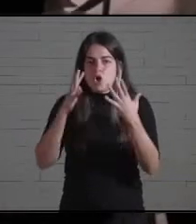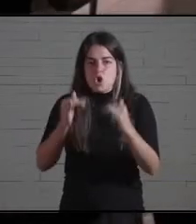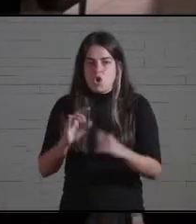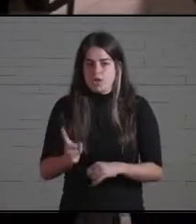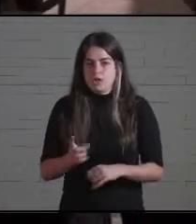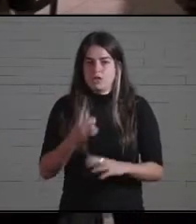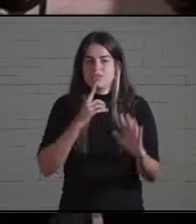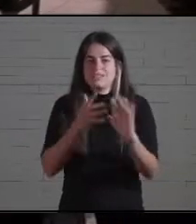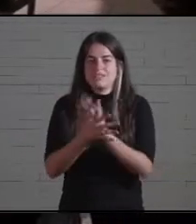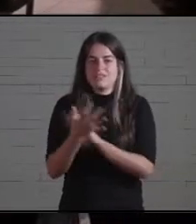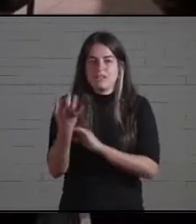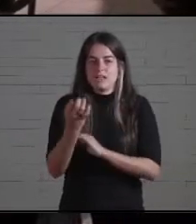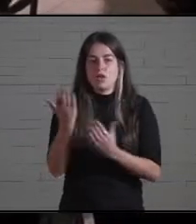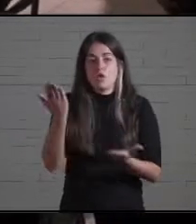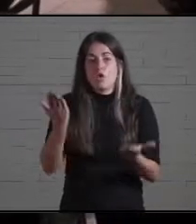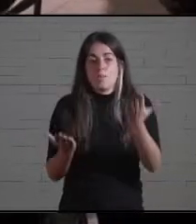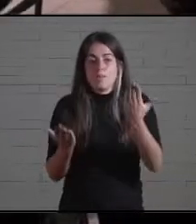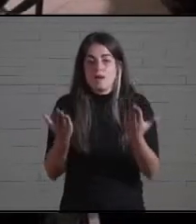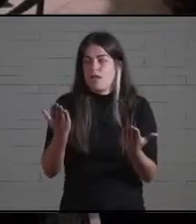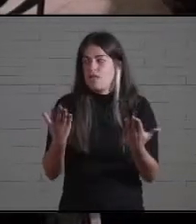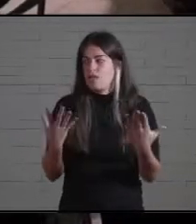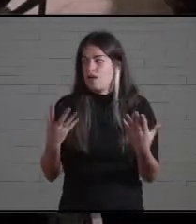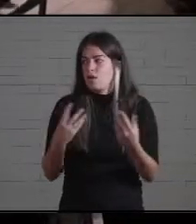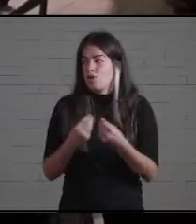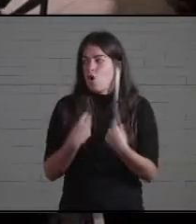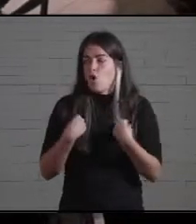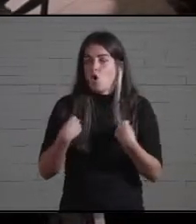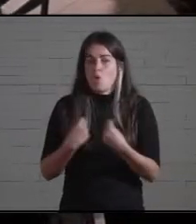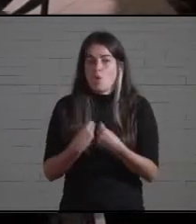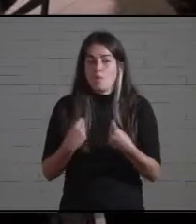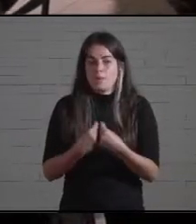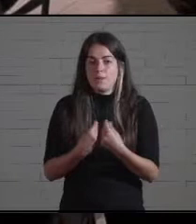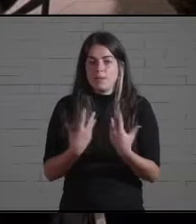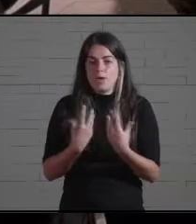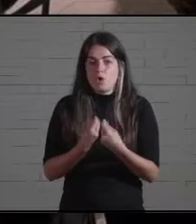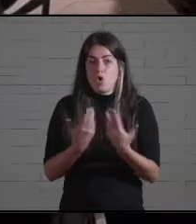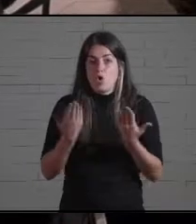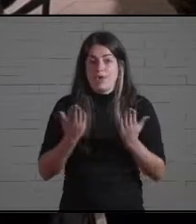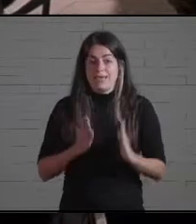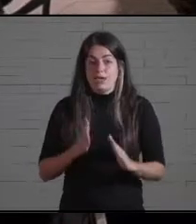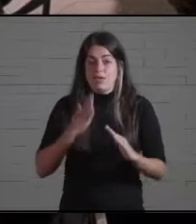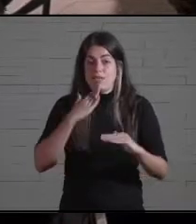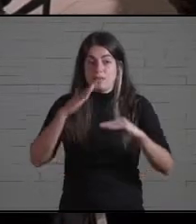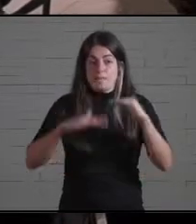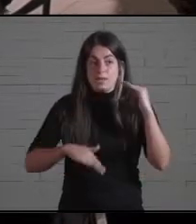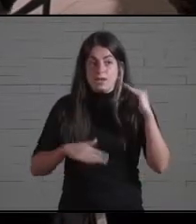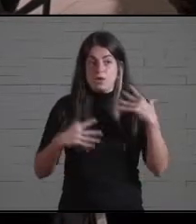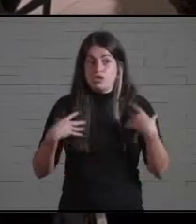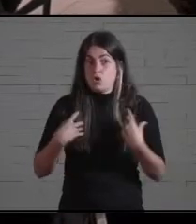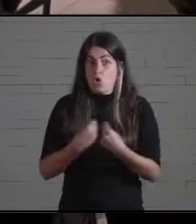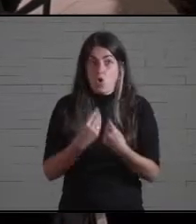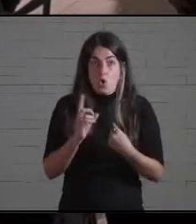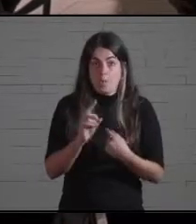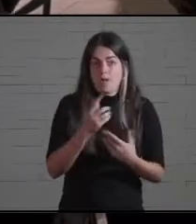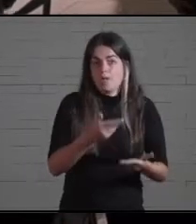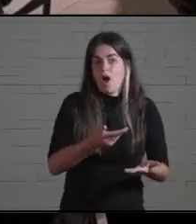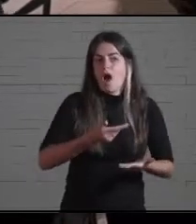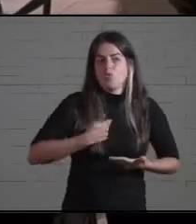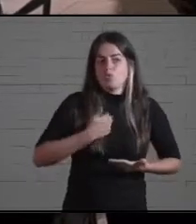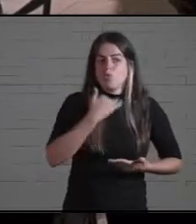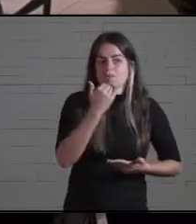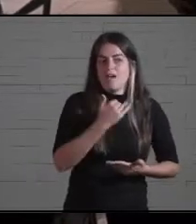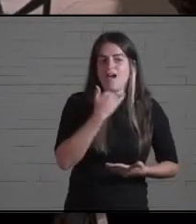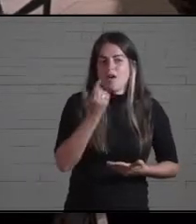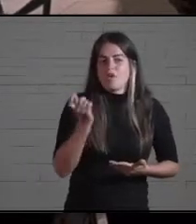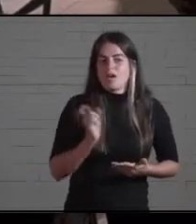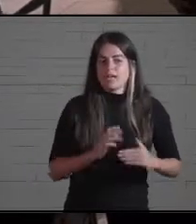Bueno, comparado con las que no conviven con hijos menores, algo está ayudando el ingreso mínimo